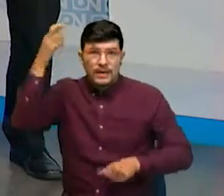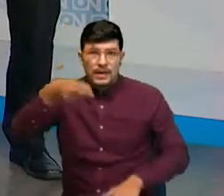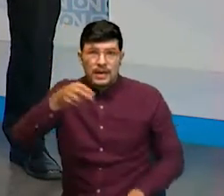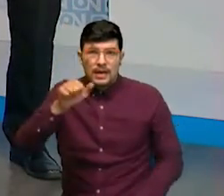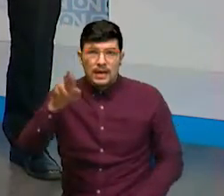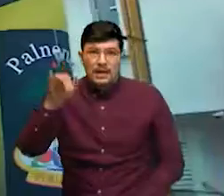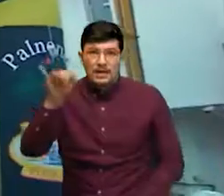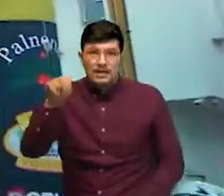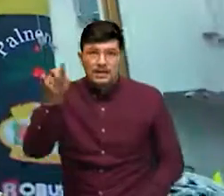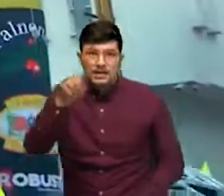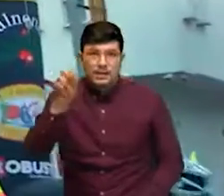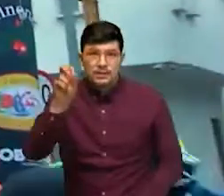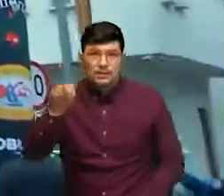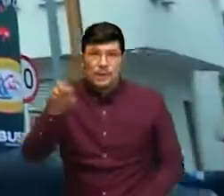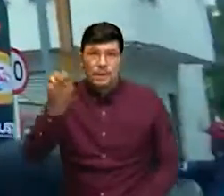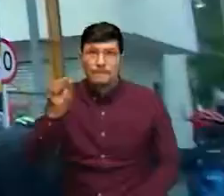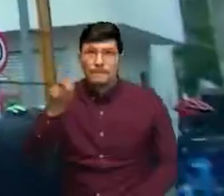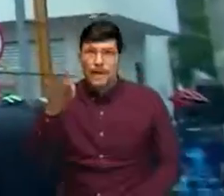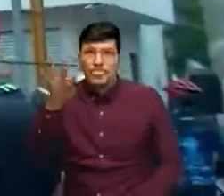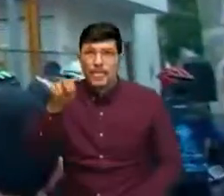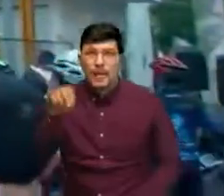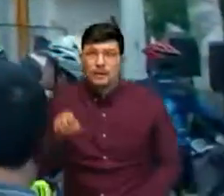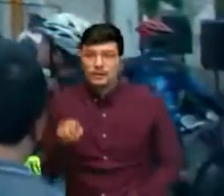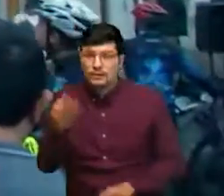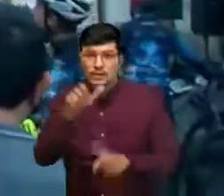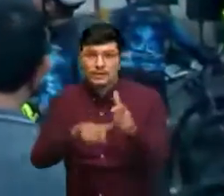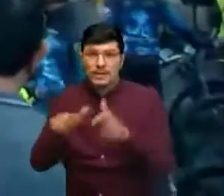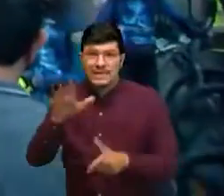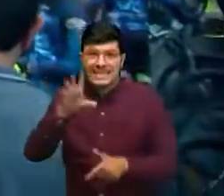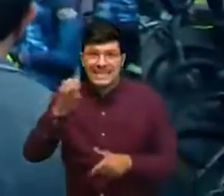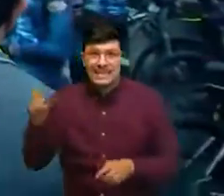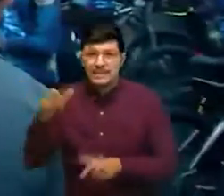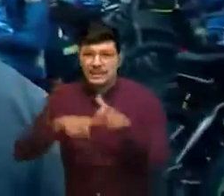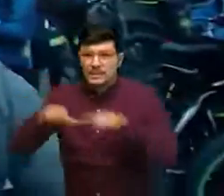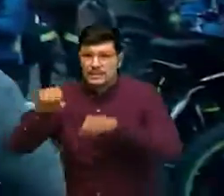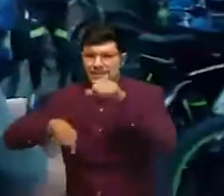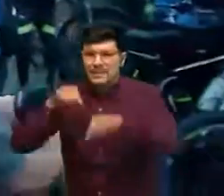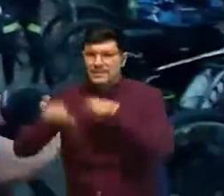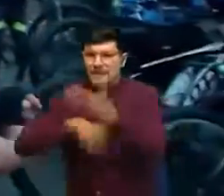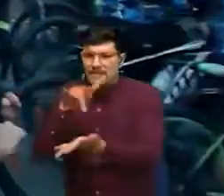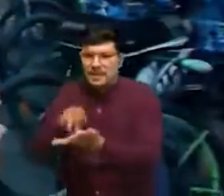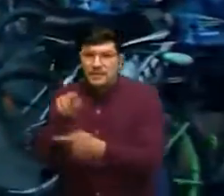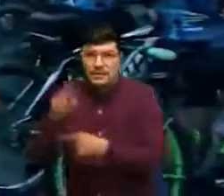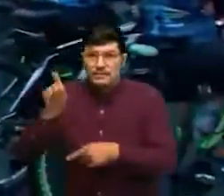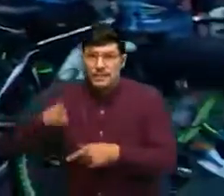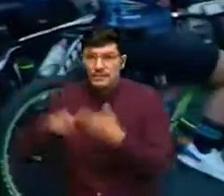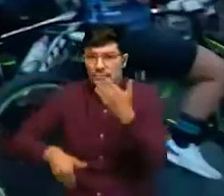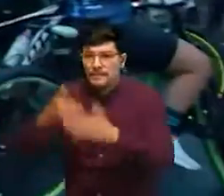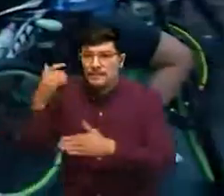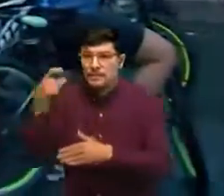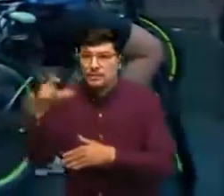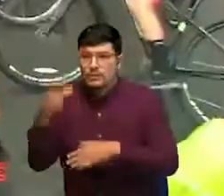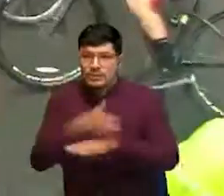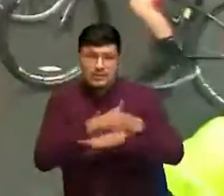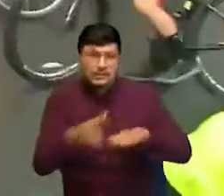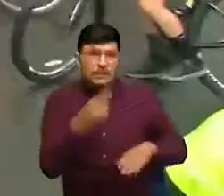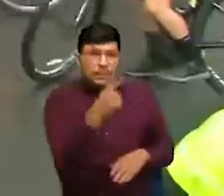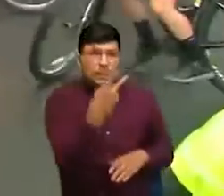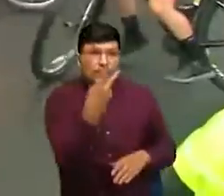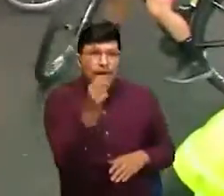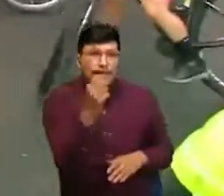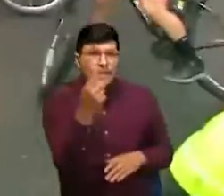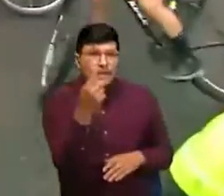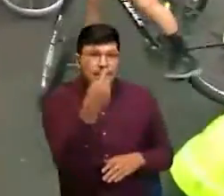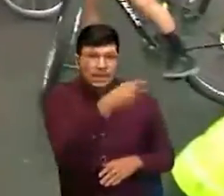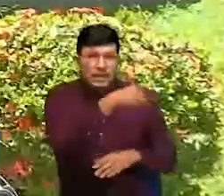Peña. 500 pedalistas se dieron cita en la travesía Catatumbo. La aventura inició en Cúcuta y después de 120